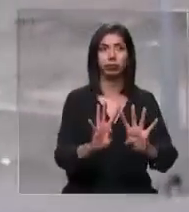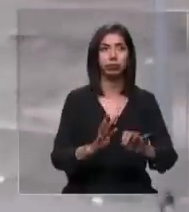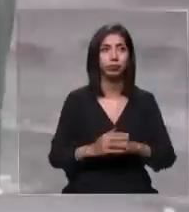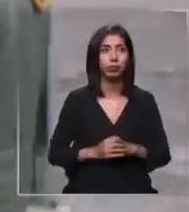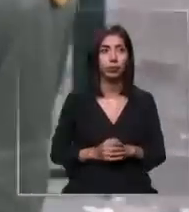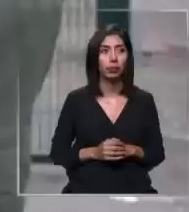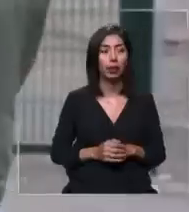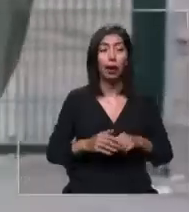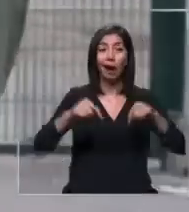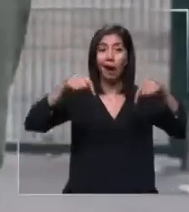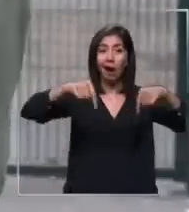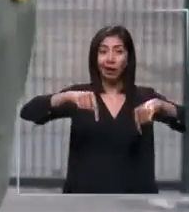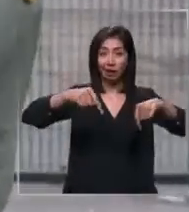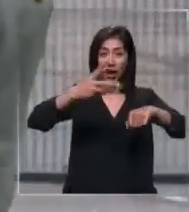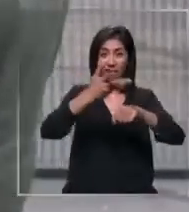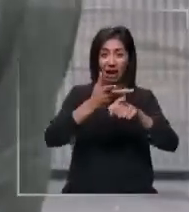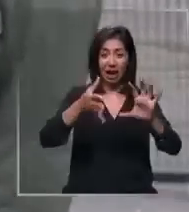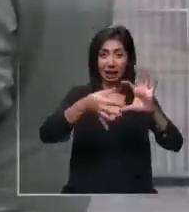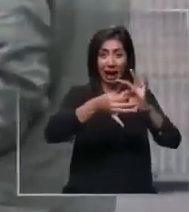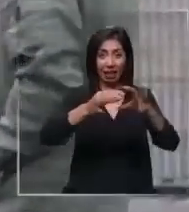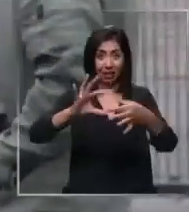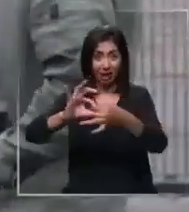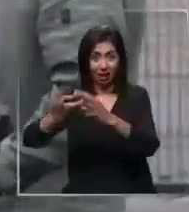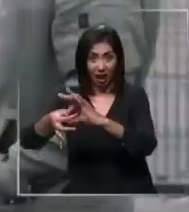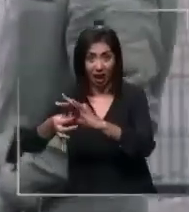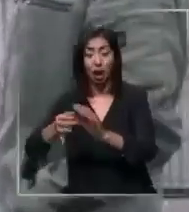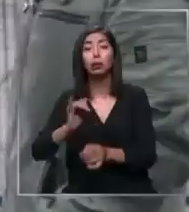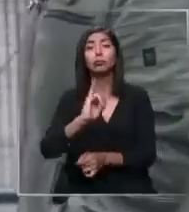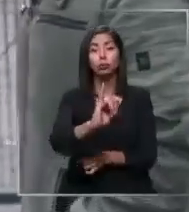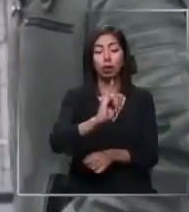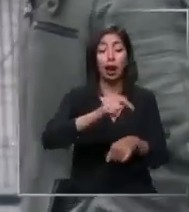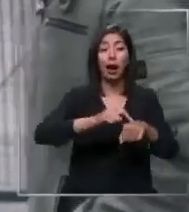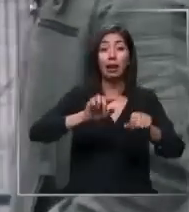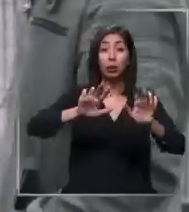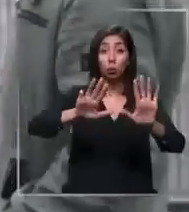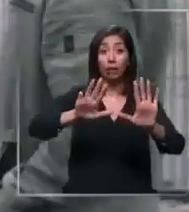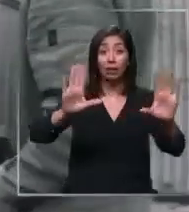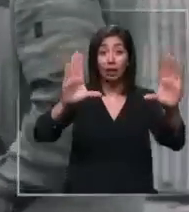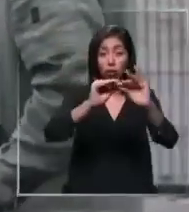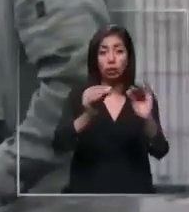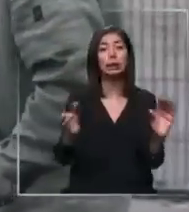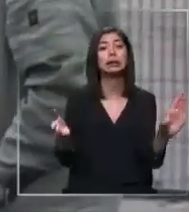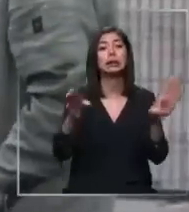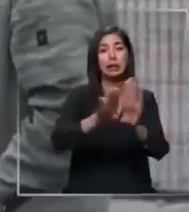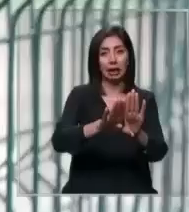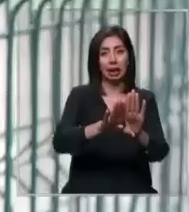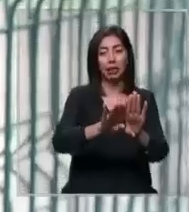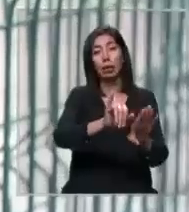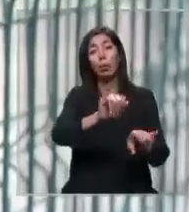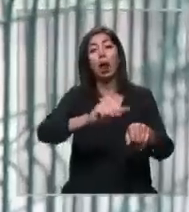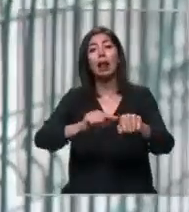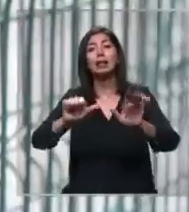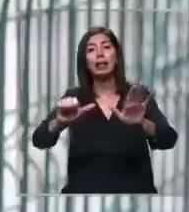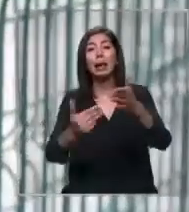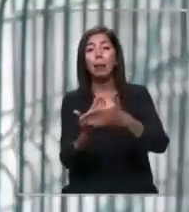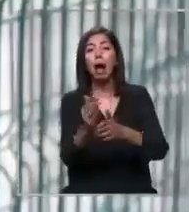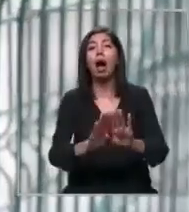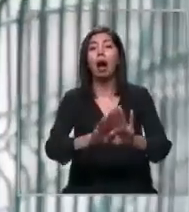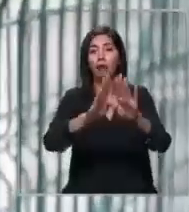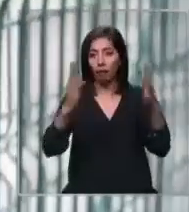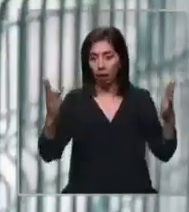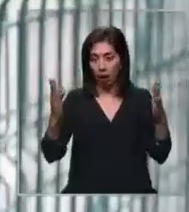segundo, también mantenía una cadena? Sí, se cerraba a las 9 de la noche y se abría a las 6 de la mañana. Sabían la hora